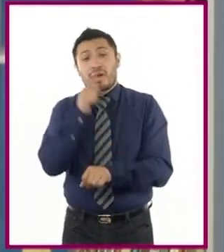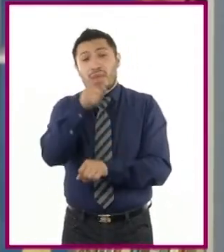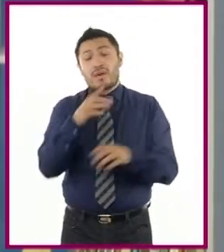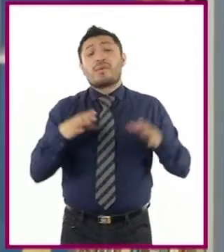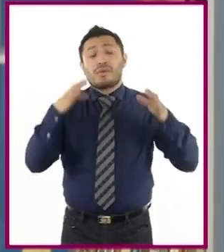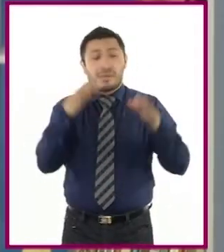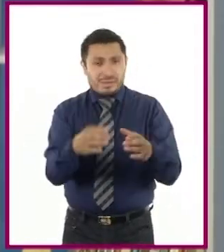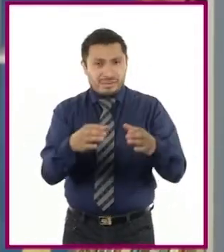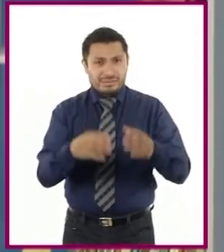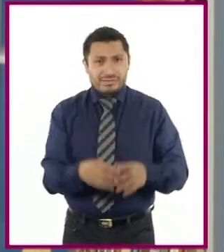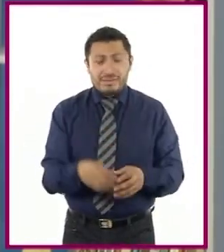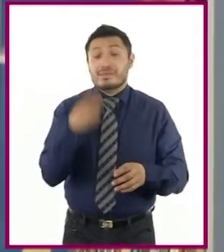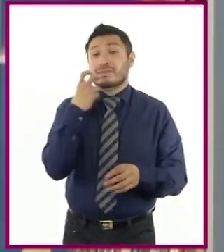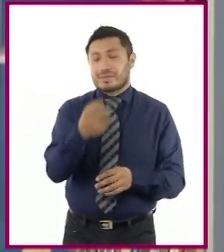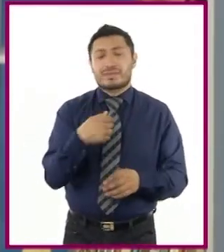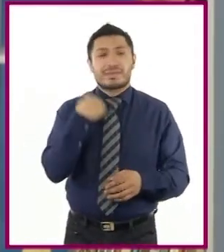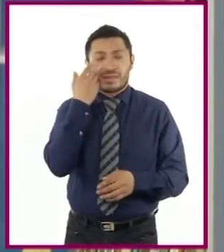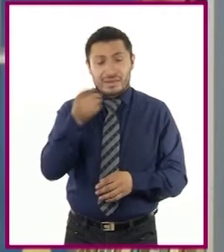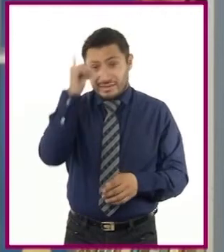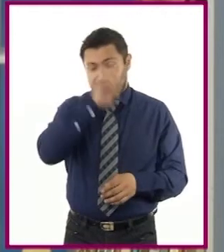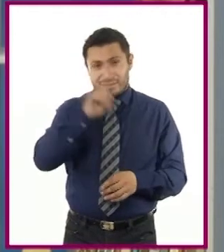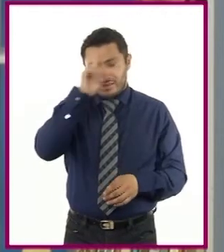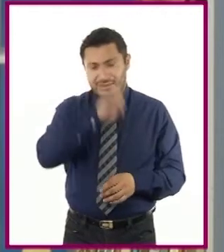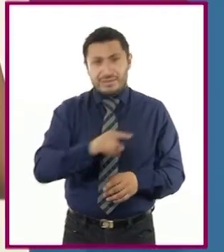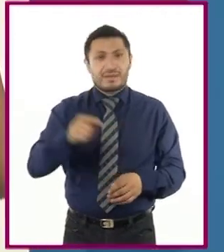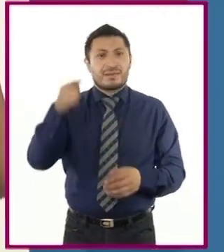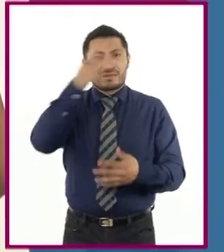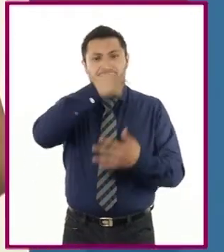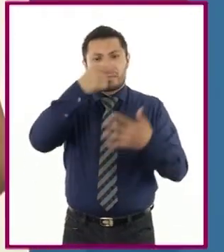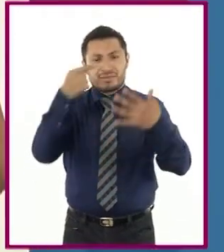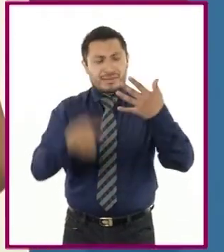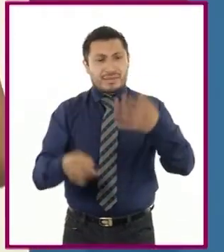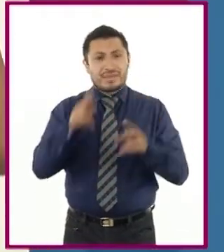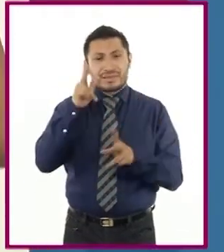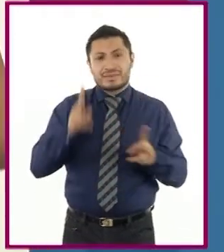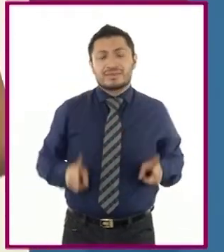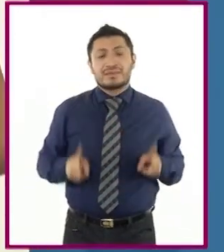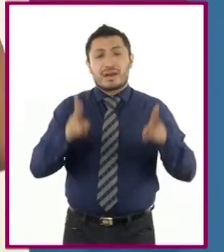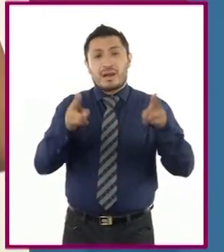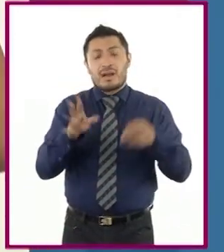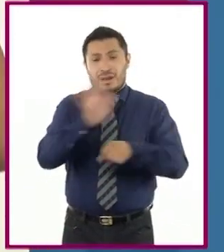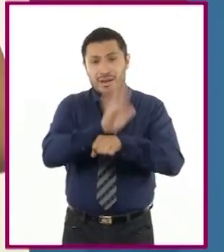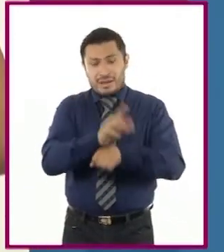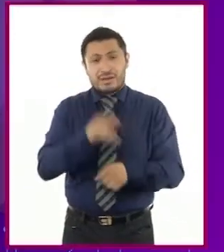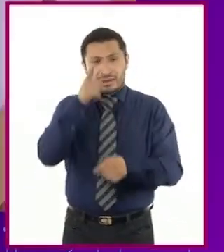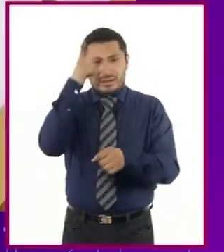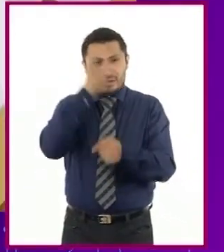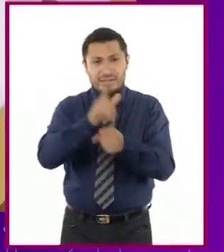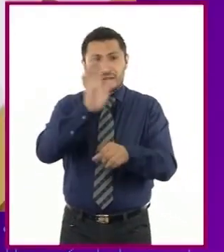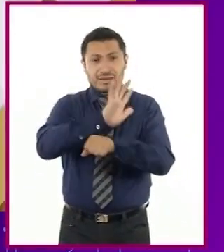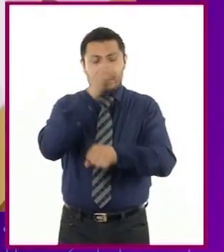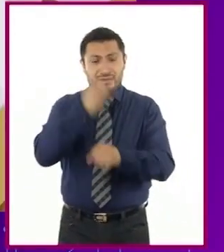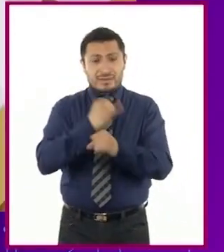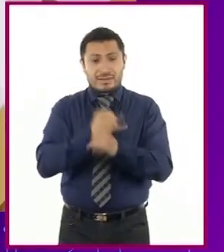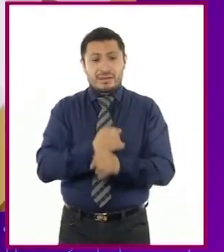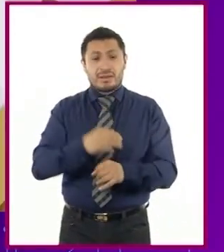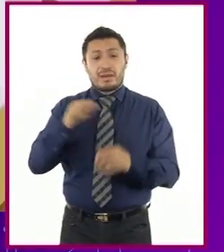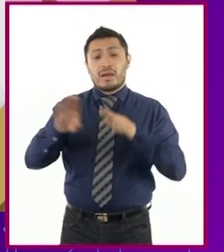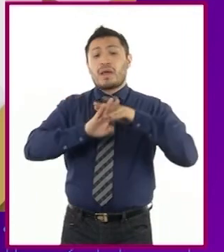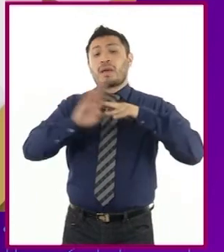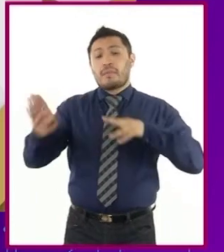localidad. Por ello les quiero recomendar estos cortometrajes que pueden encontrar en internet. El